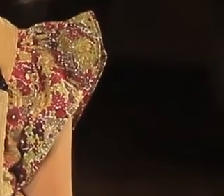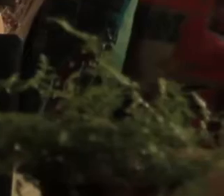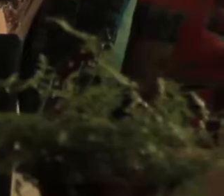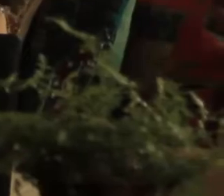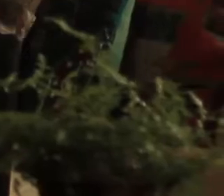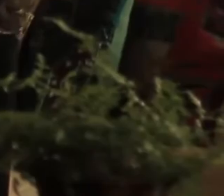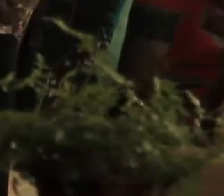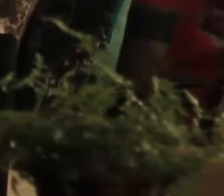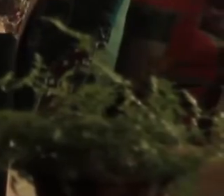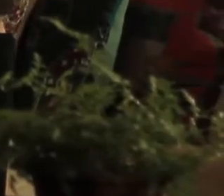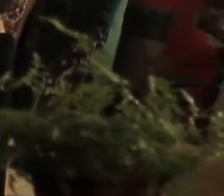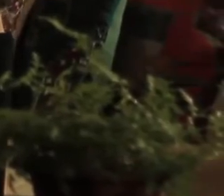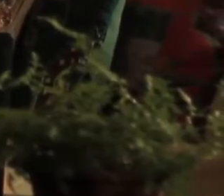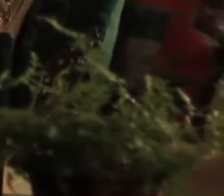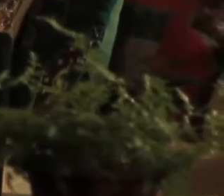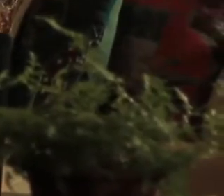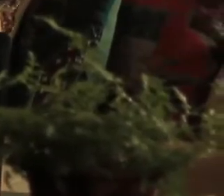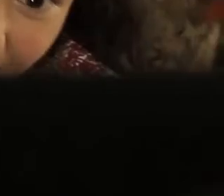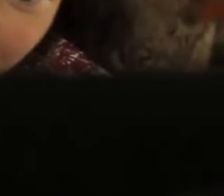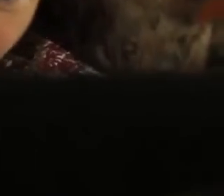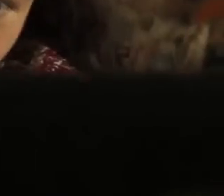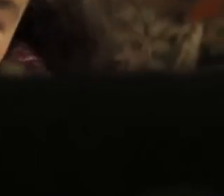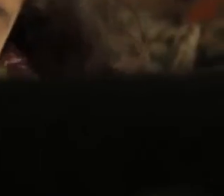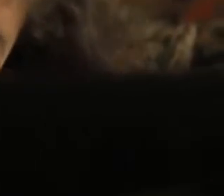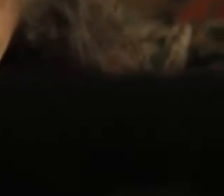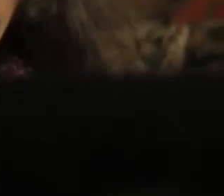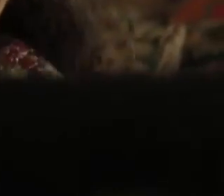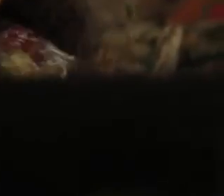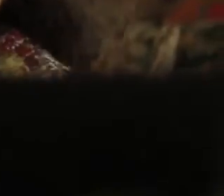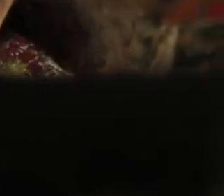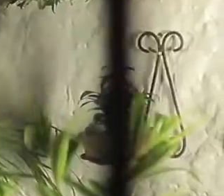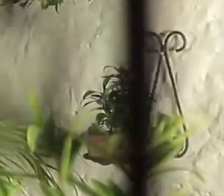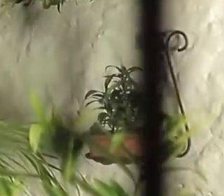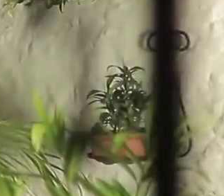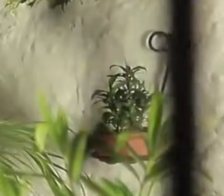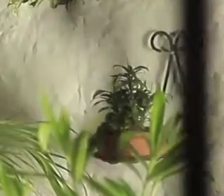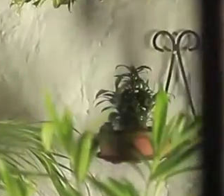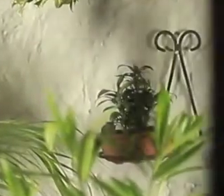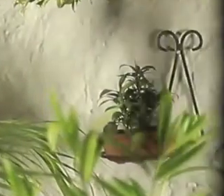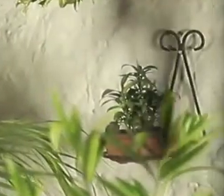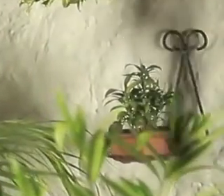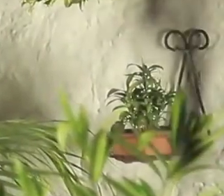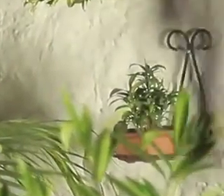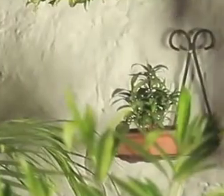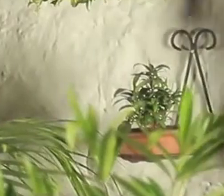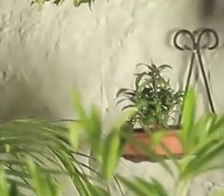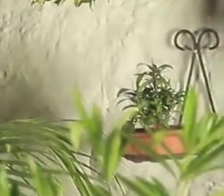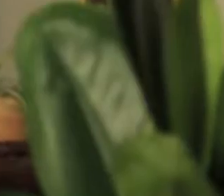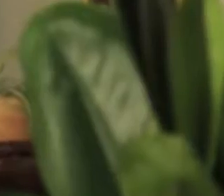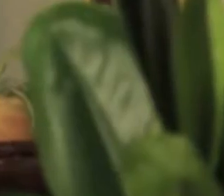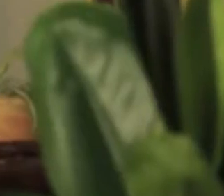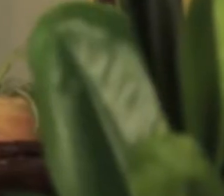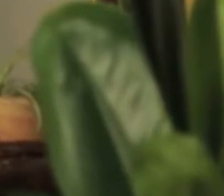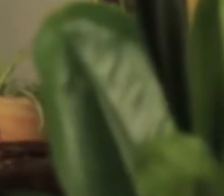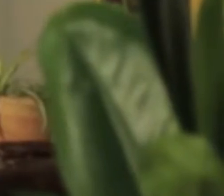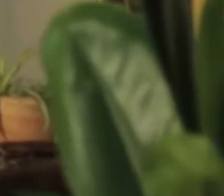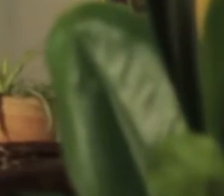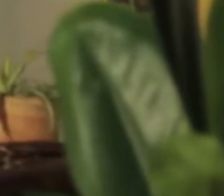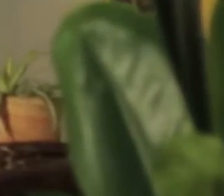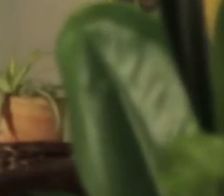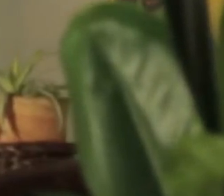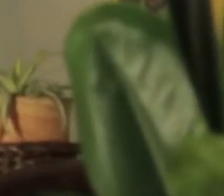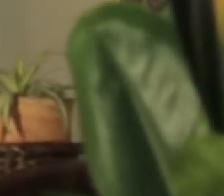diferente. Ahora mi hermano y yo podemos hacer las tareas más fácil en el computador. Mi mamá ahora no se preocupa porque se le vaya a apagar ni la lavadora